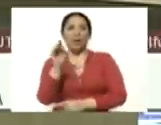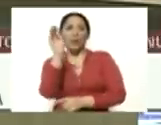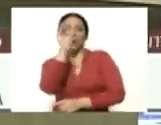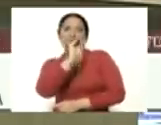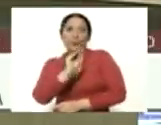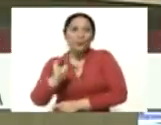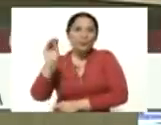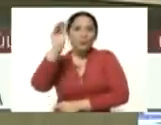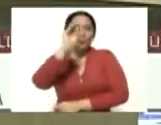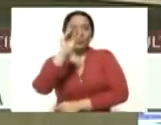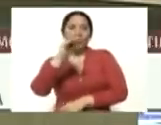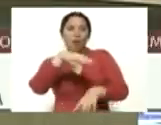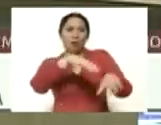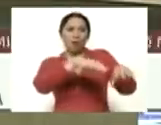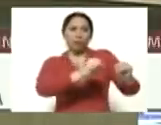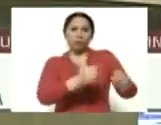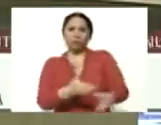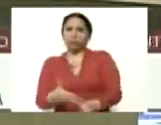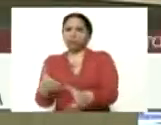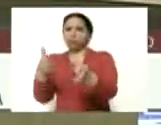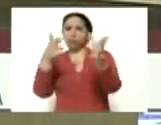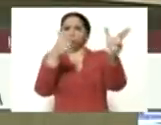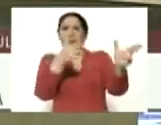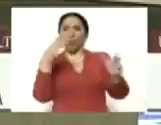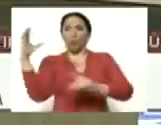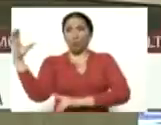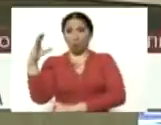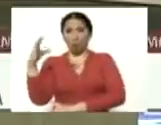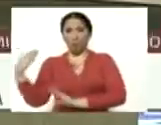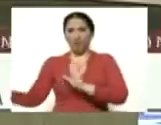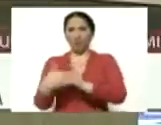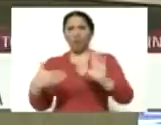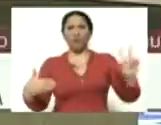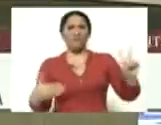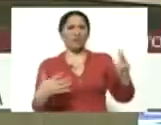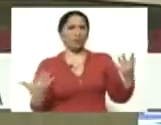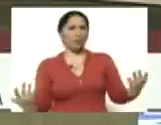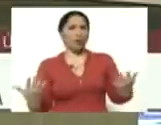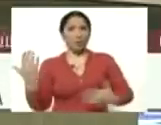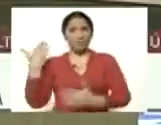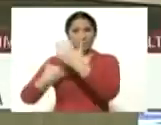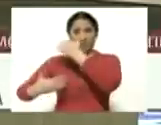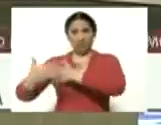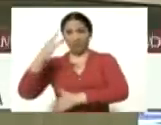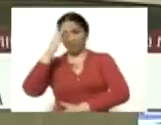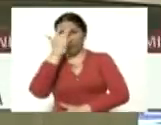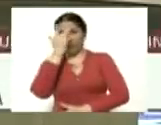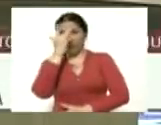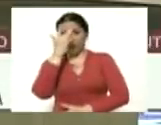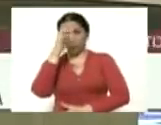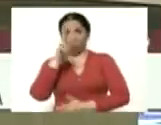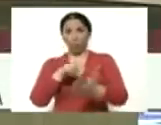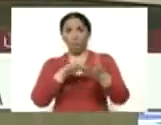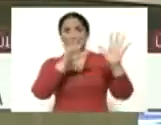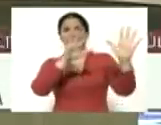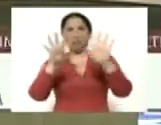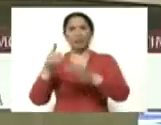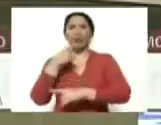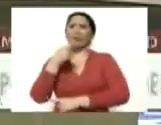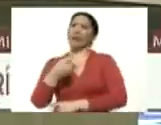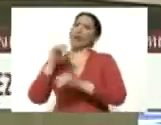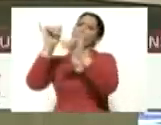una intervención armada desde Colombia contra Venezuela el pasado febrero del 2019, dijeron lo